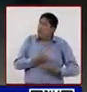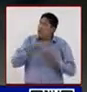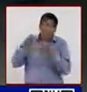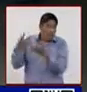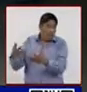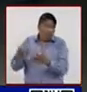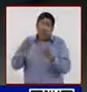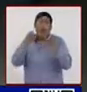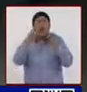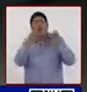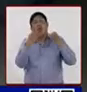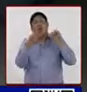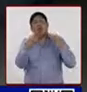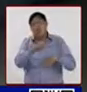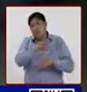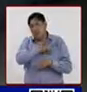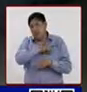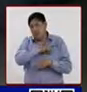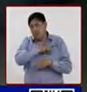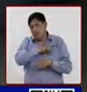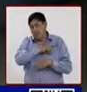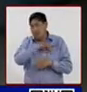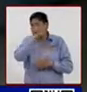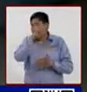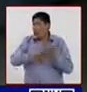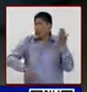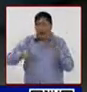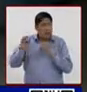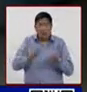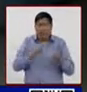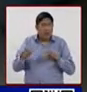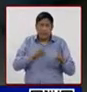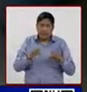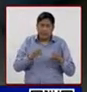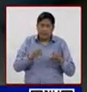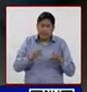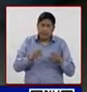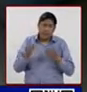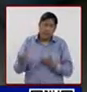hemos reportado esto también a la policía, que lo que se va a proceder a hacer es